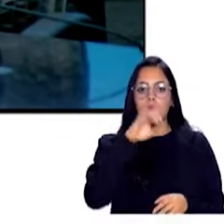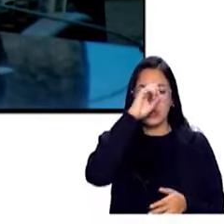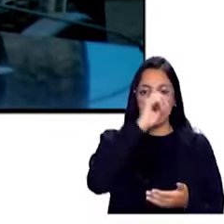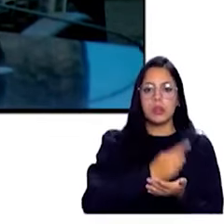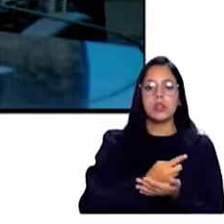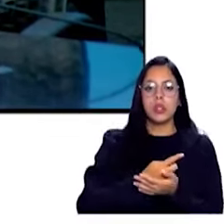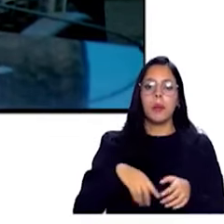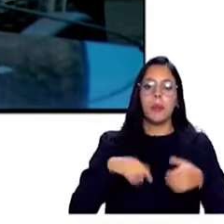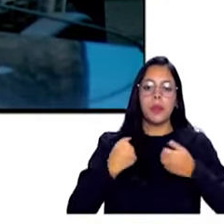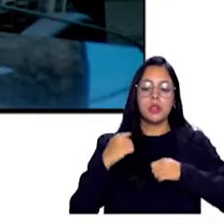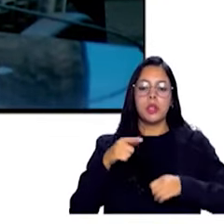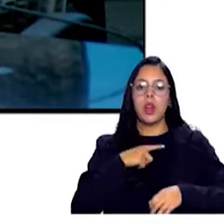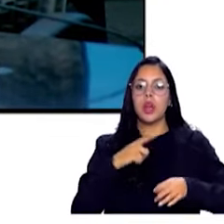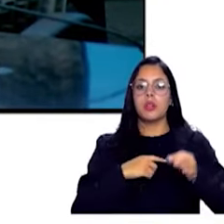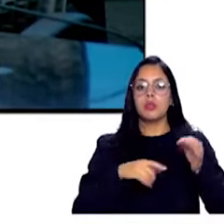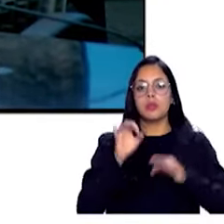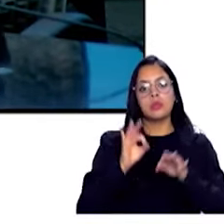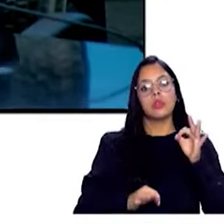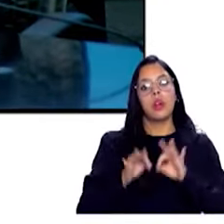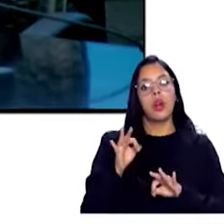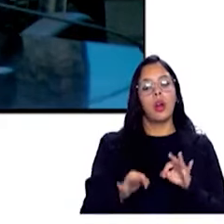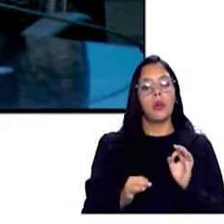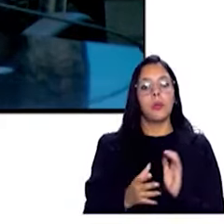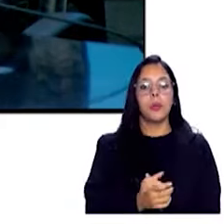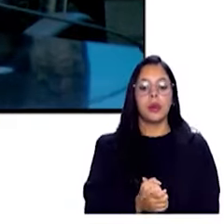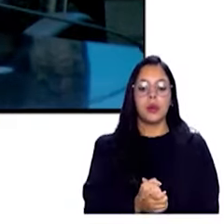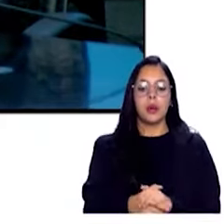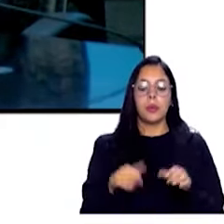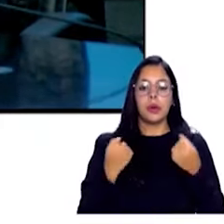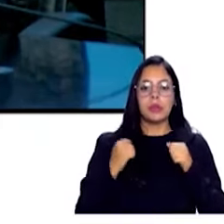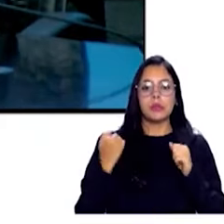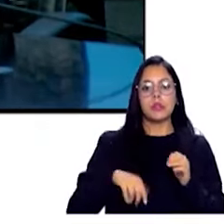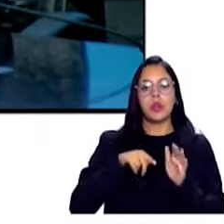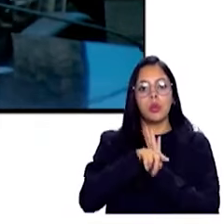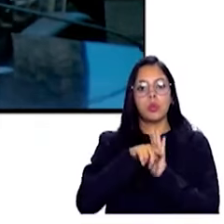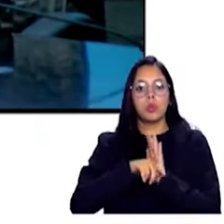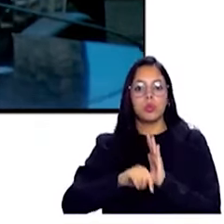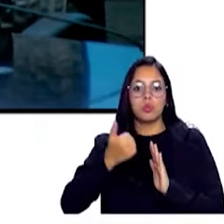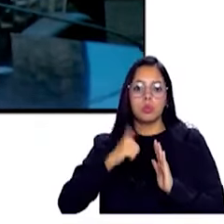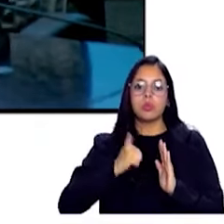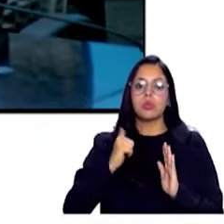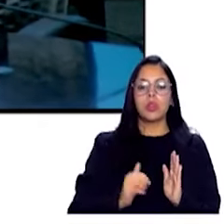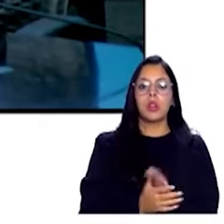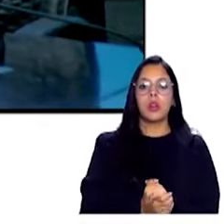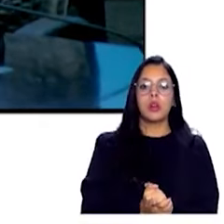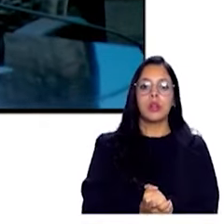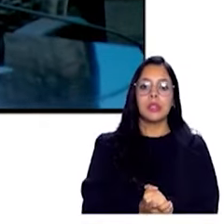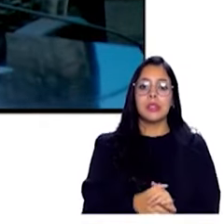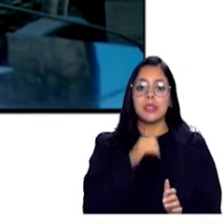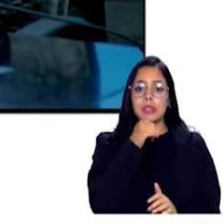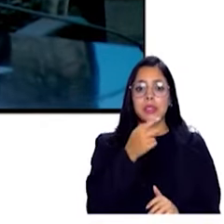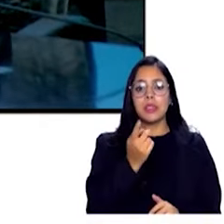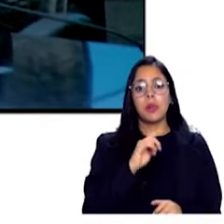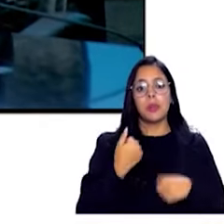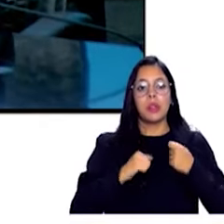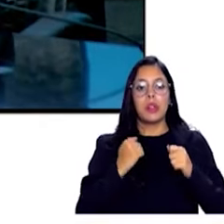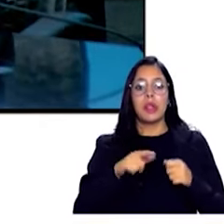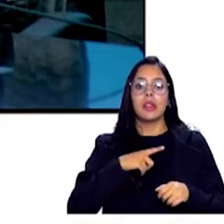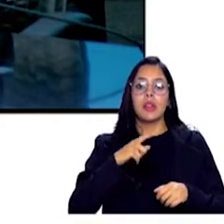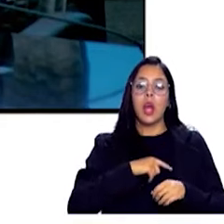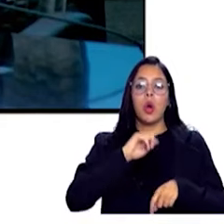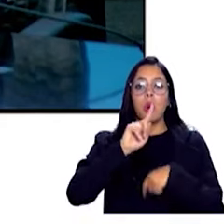es necesario reparar porque ese Hecho nuevo daría lugar a otra resolución judicial Y por último en materia